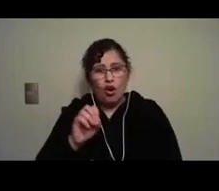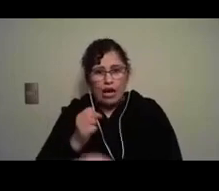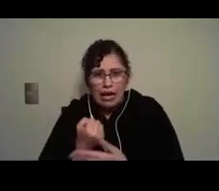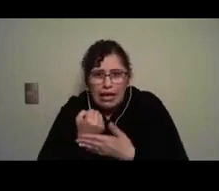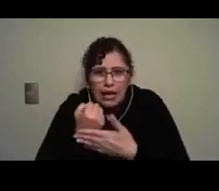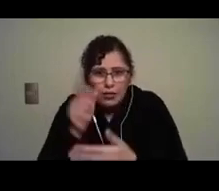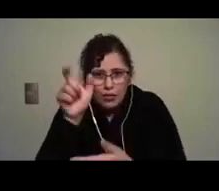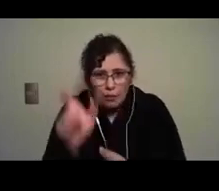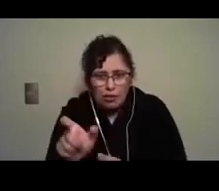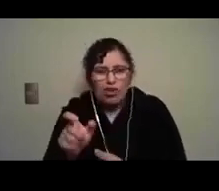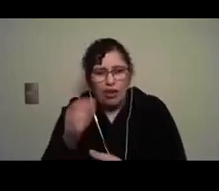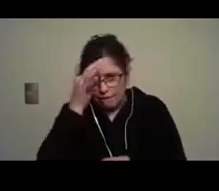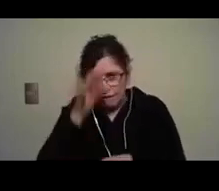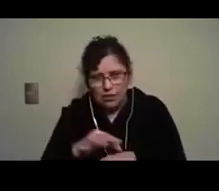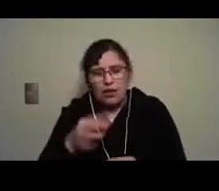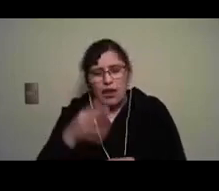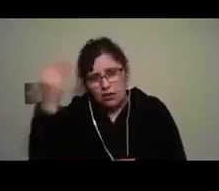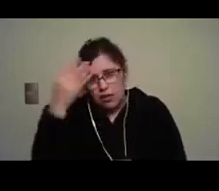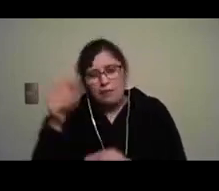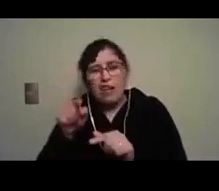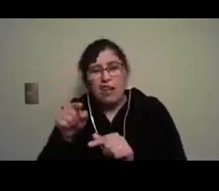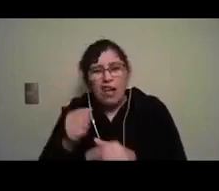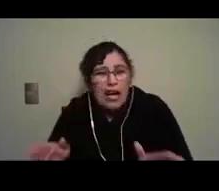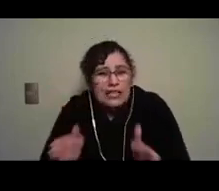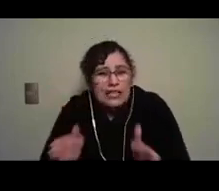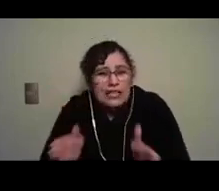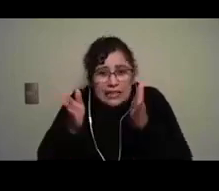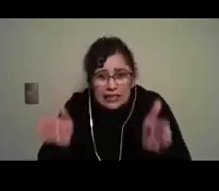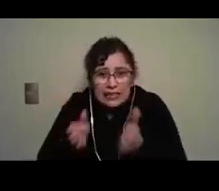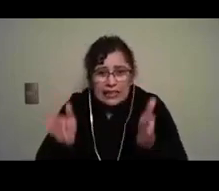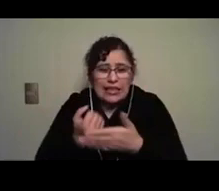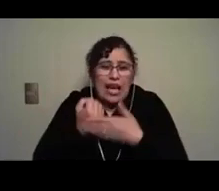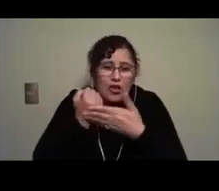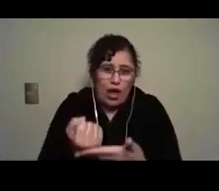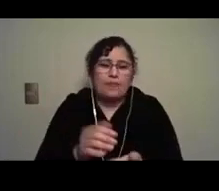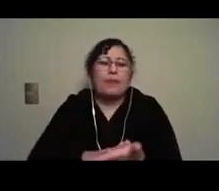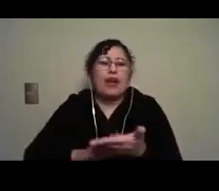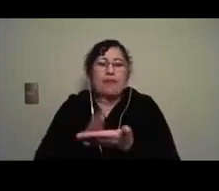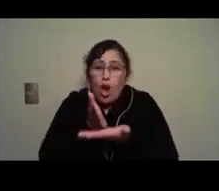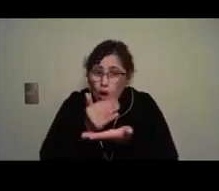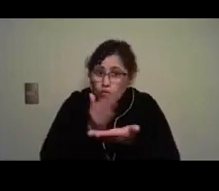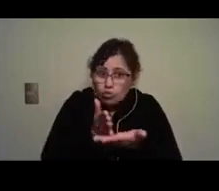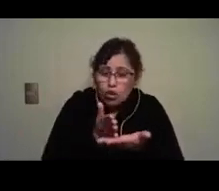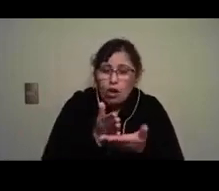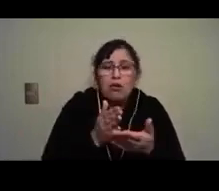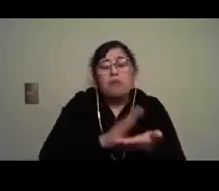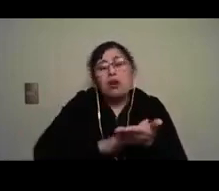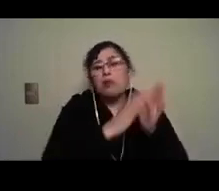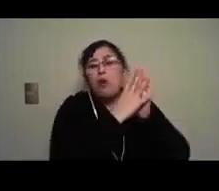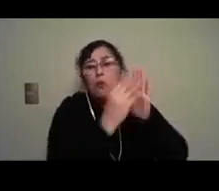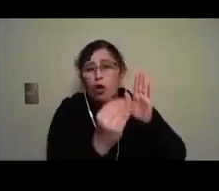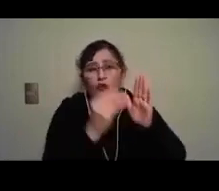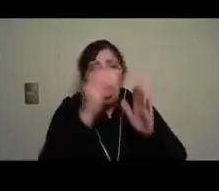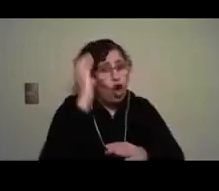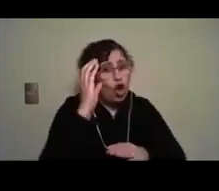procesos de rehabilitación. ¿Ya? Uno puede usar estrategias desde el modelo cognitivo-conductual, por ejemplo, entregarle,